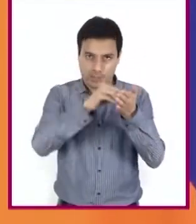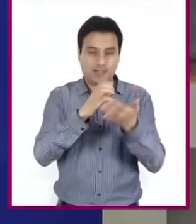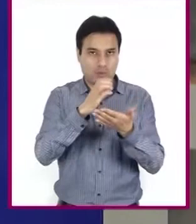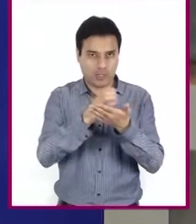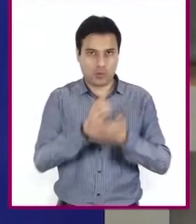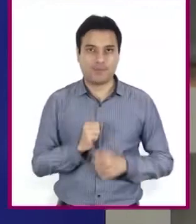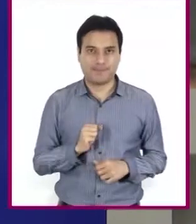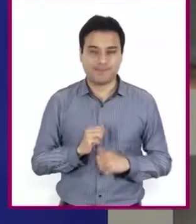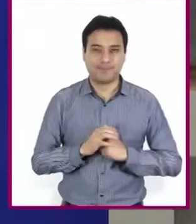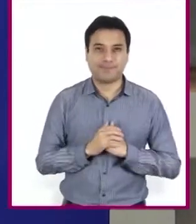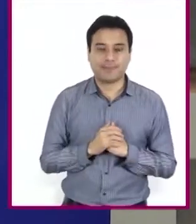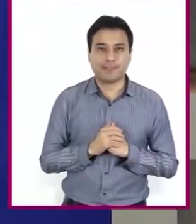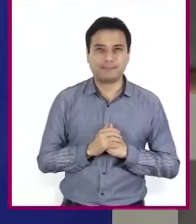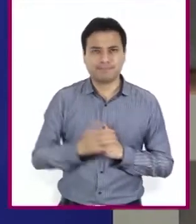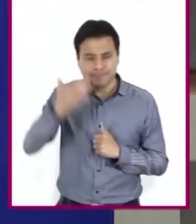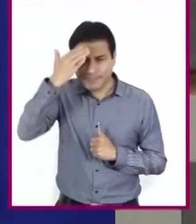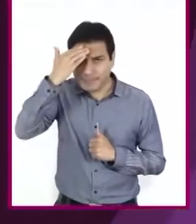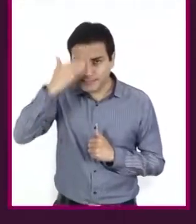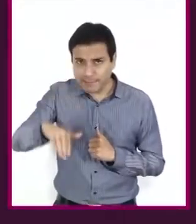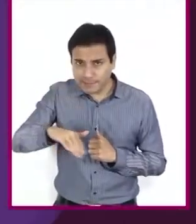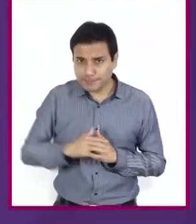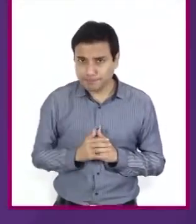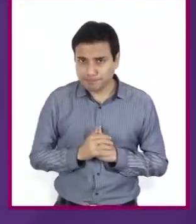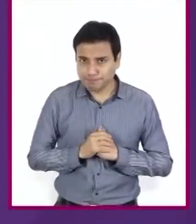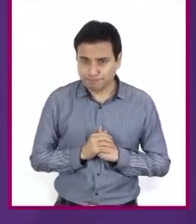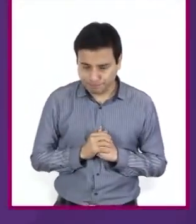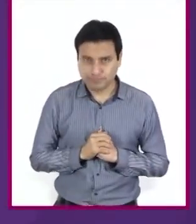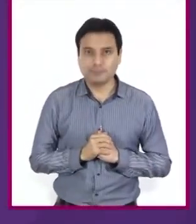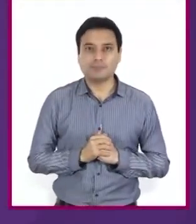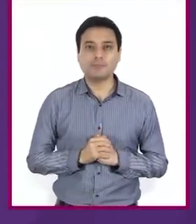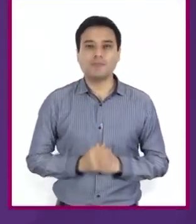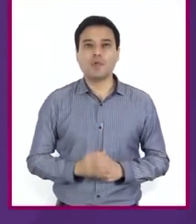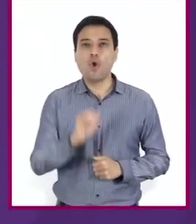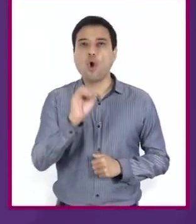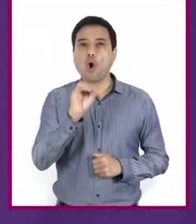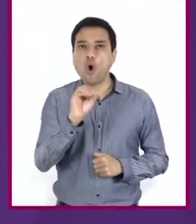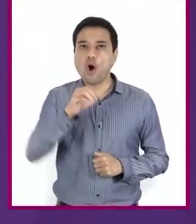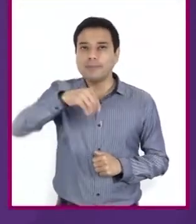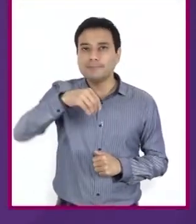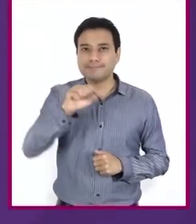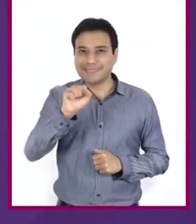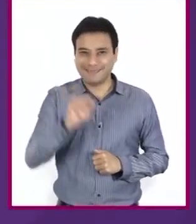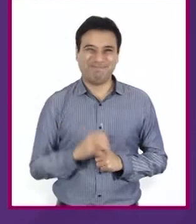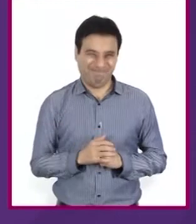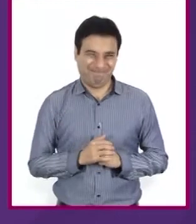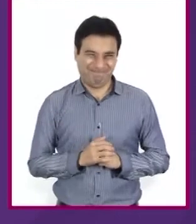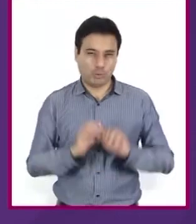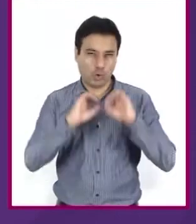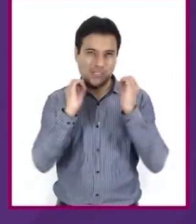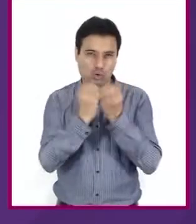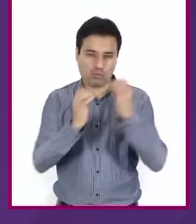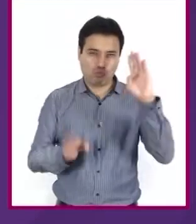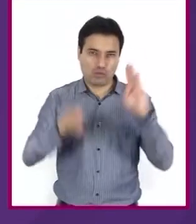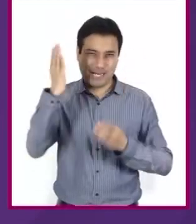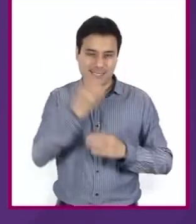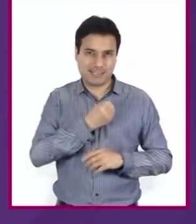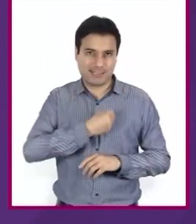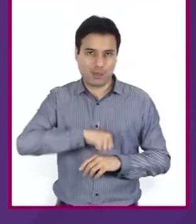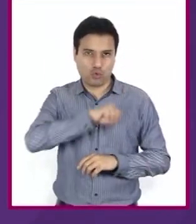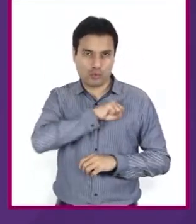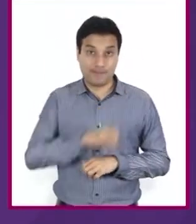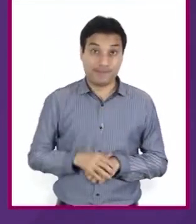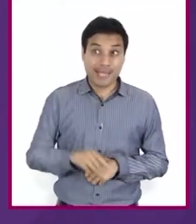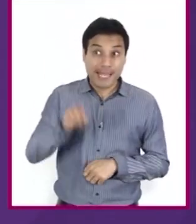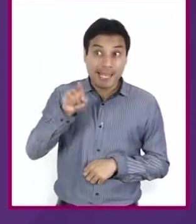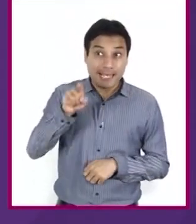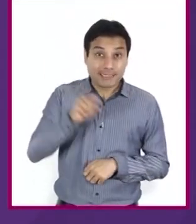ciencias. ¿Sabían que la Organización Mundial de la Salud, OMS, es el organismo